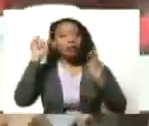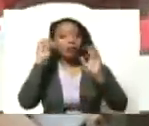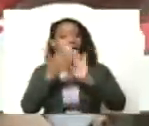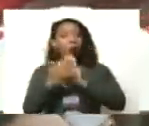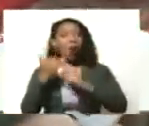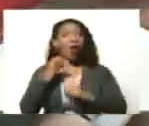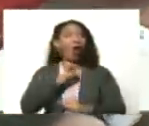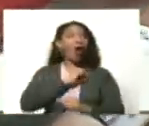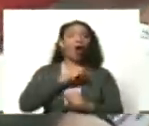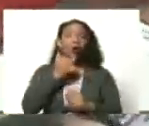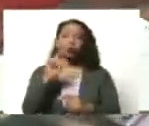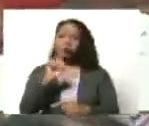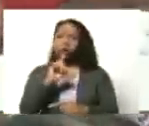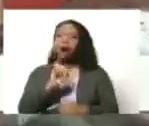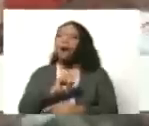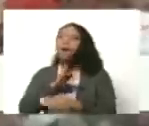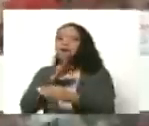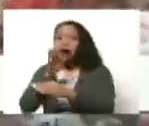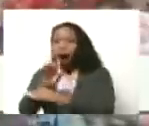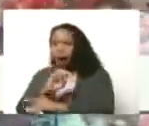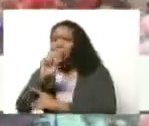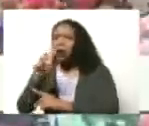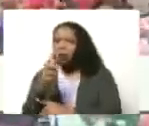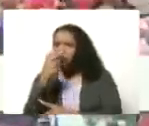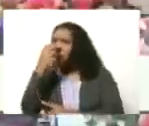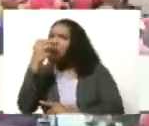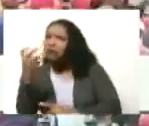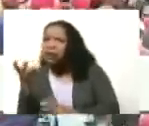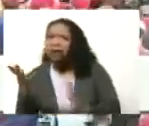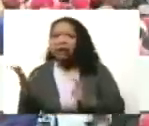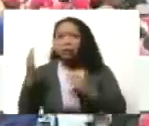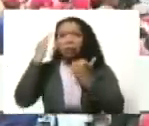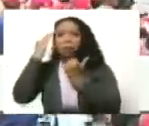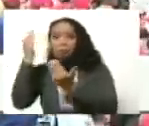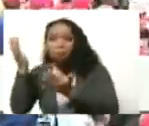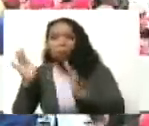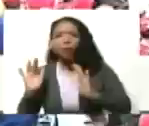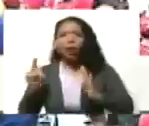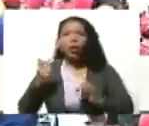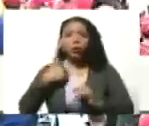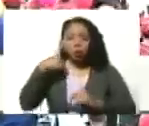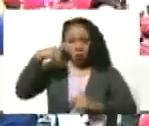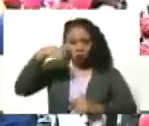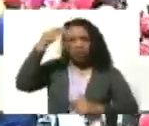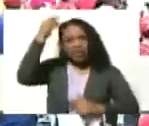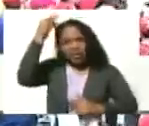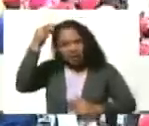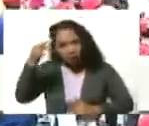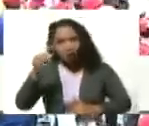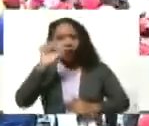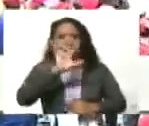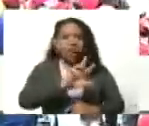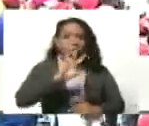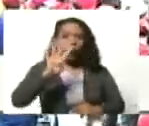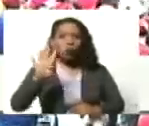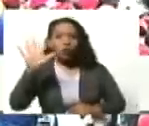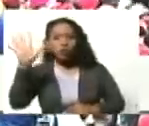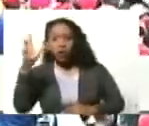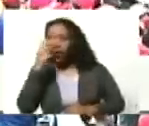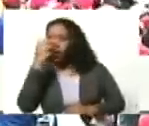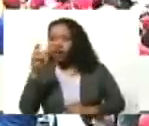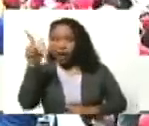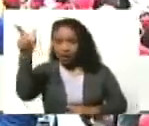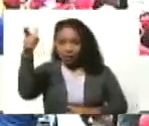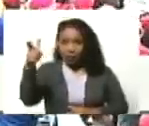usted le pregunta y vaya y visítelo. Y salúdelo. Y yo estoy seguro que 3, 4, 5 visitas,